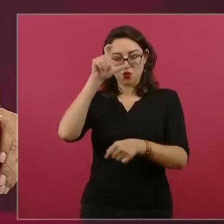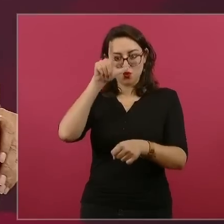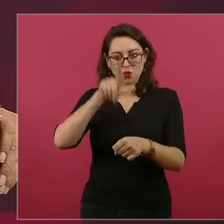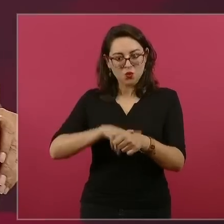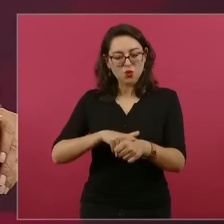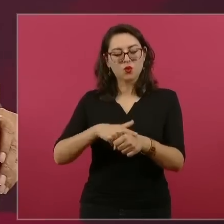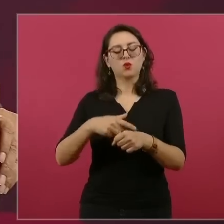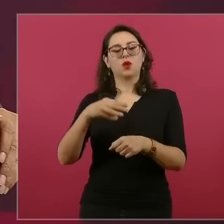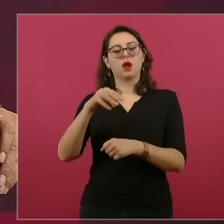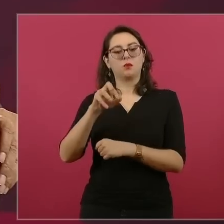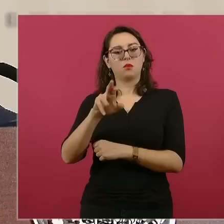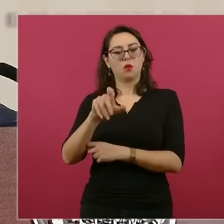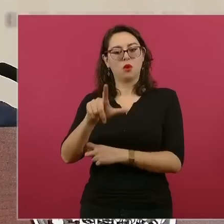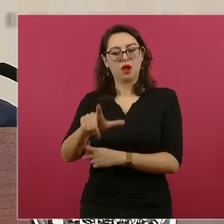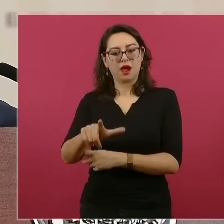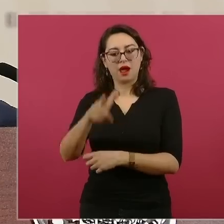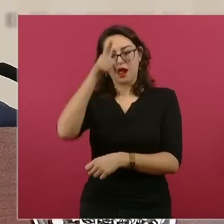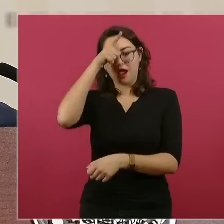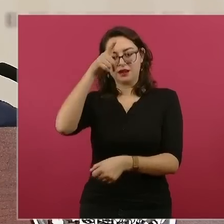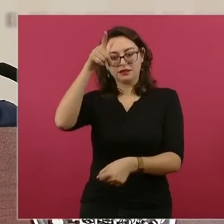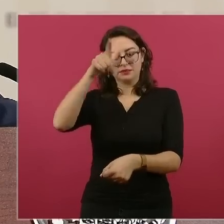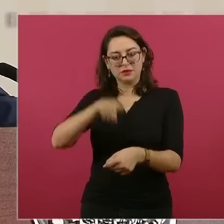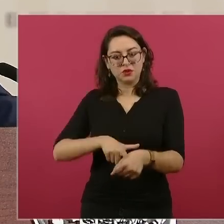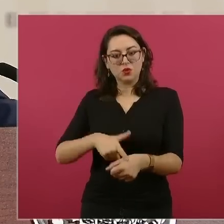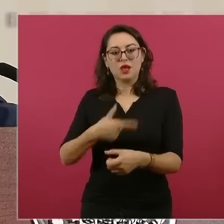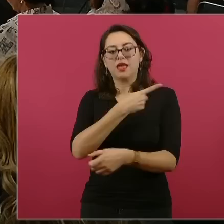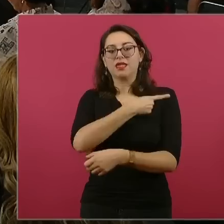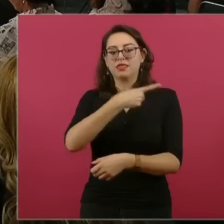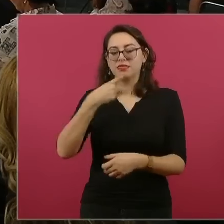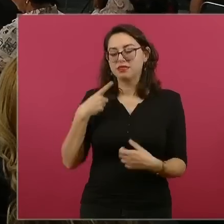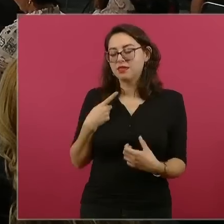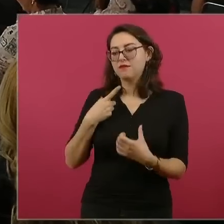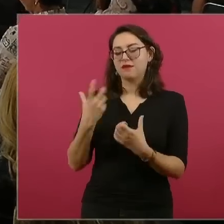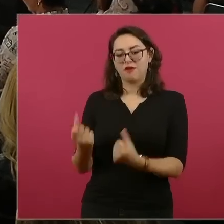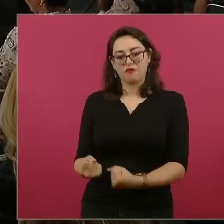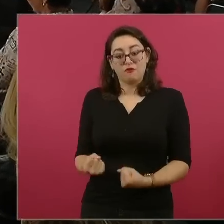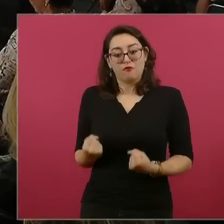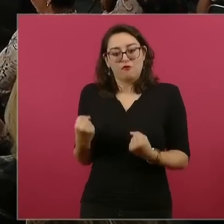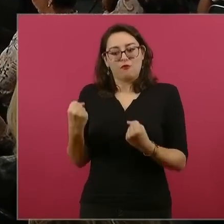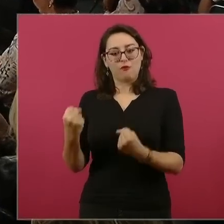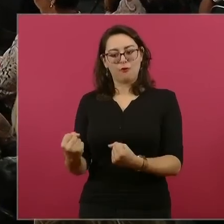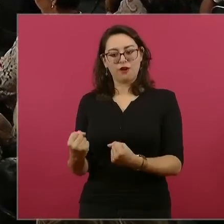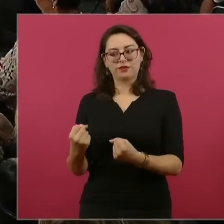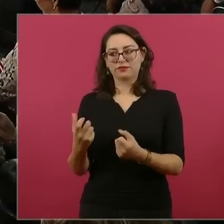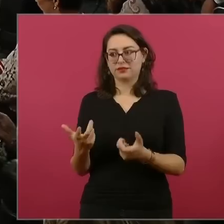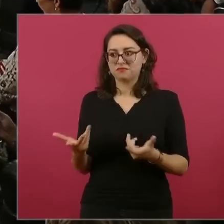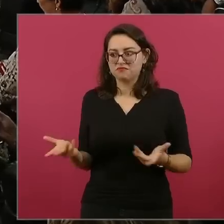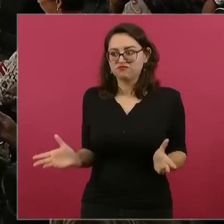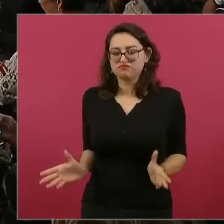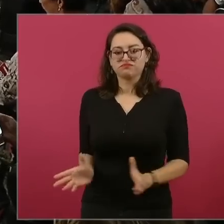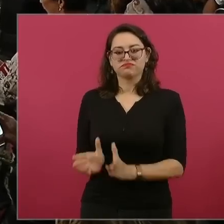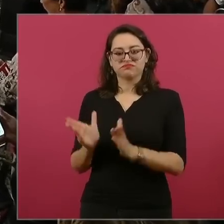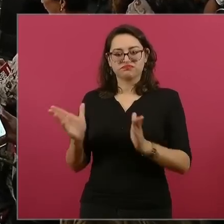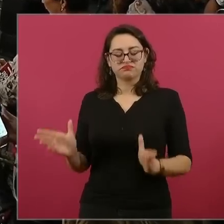culturales, morales, espirituales, para regenerar la vida pública del país.